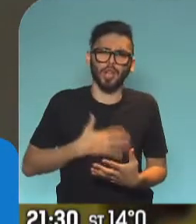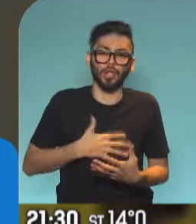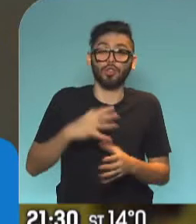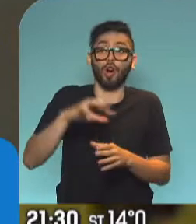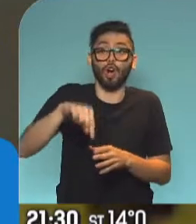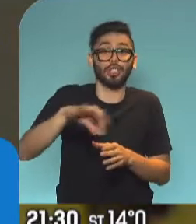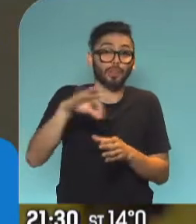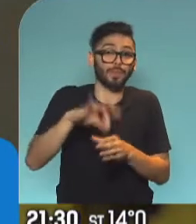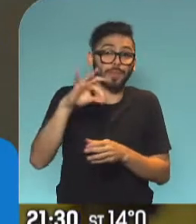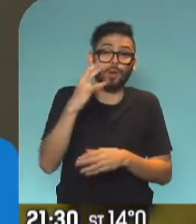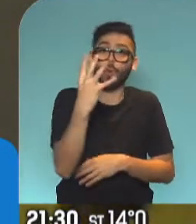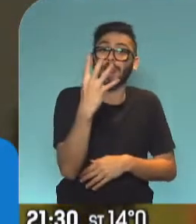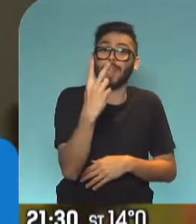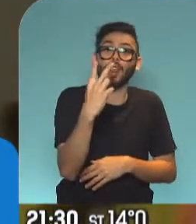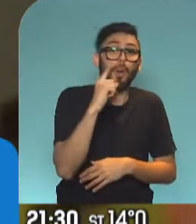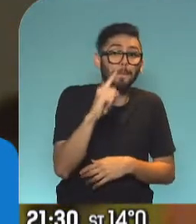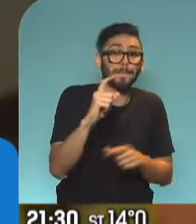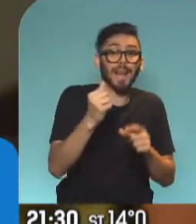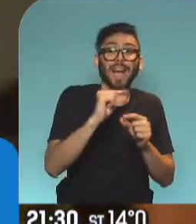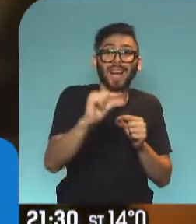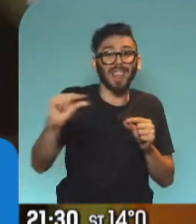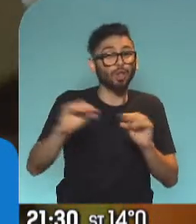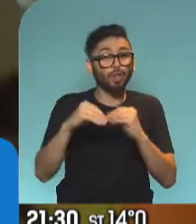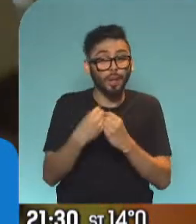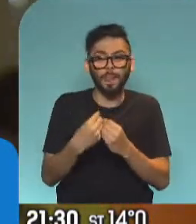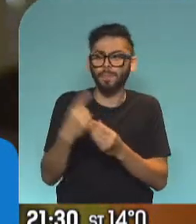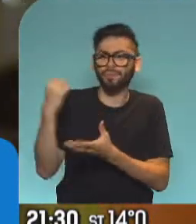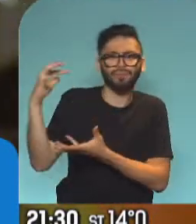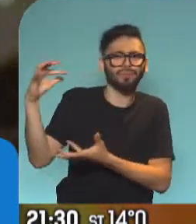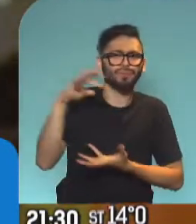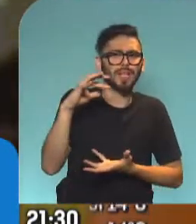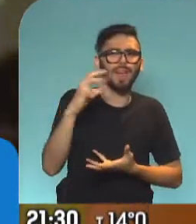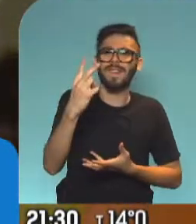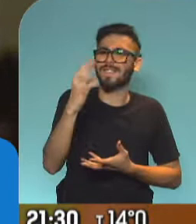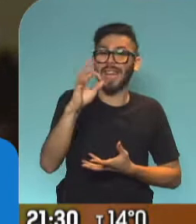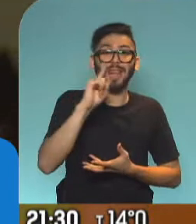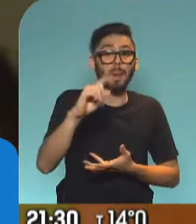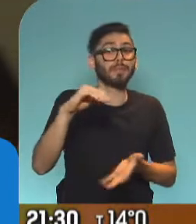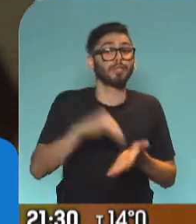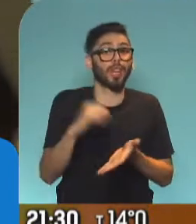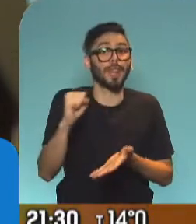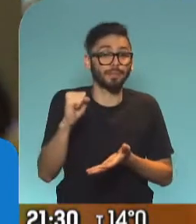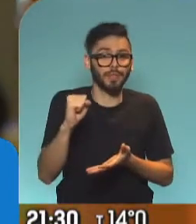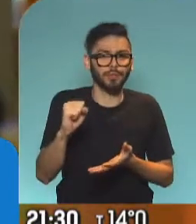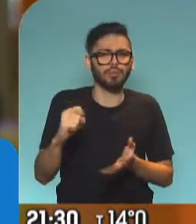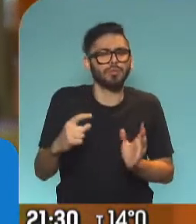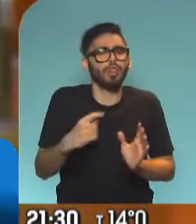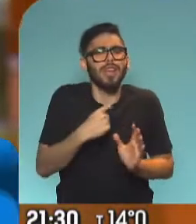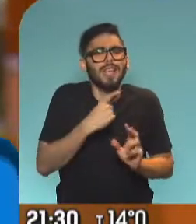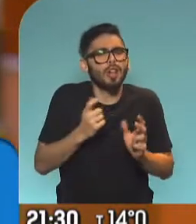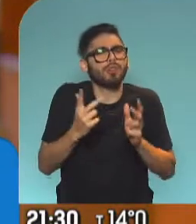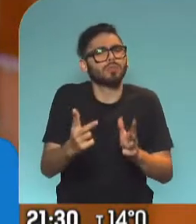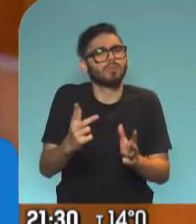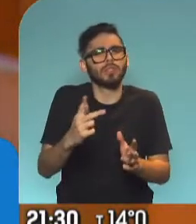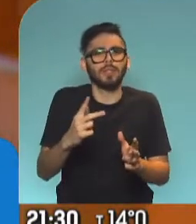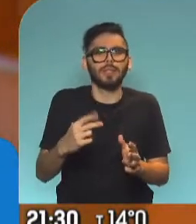hoy de 42.000 créditos en total y con una inversión de 20.000 millones de pesos. Quiero decir que hemos sentido